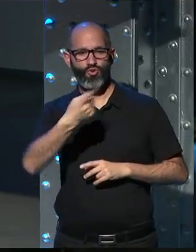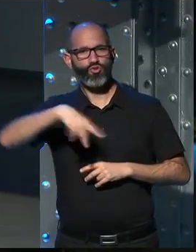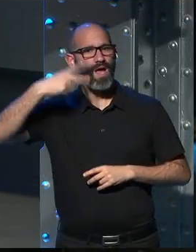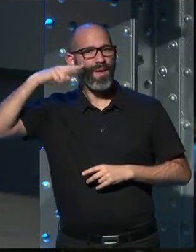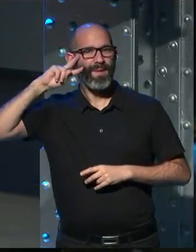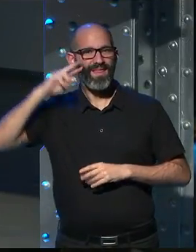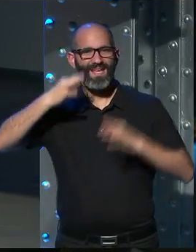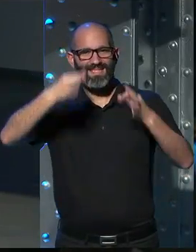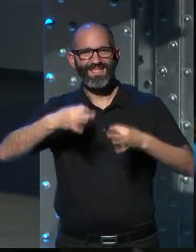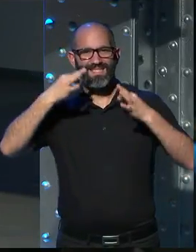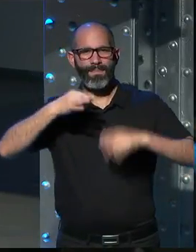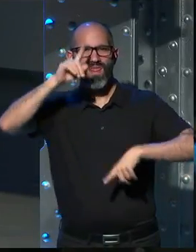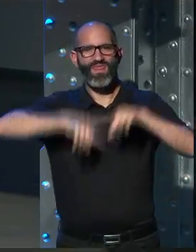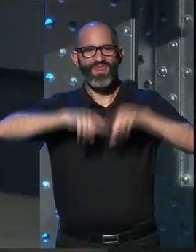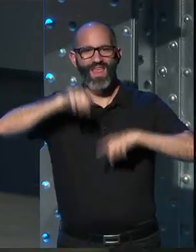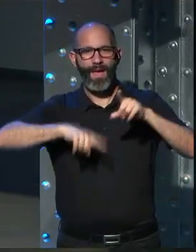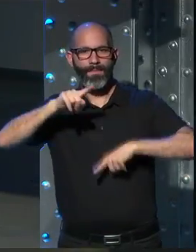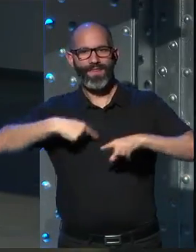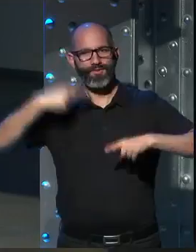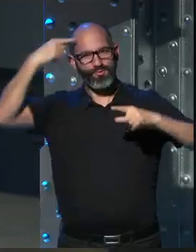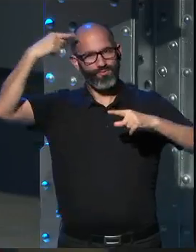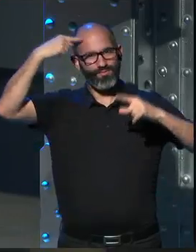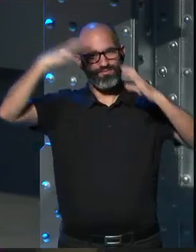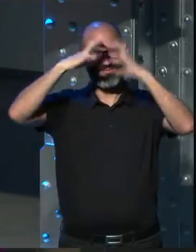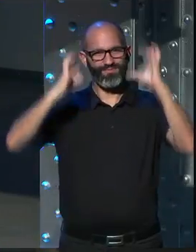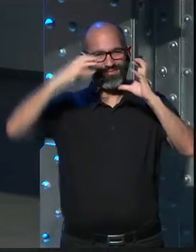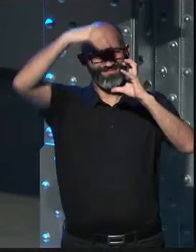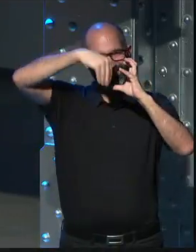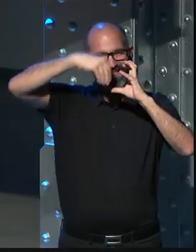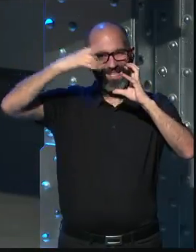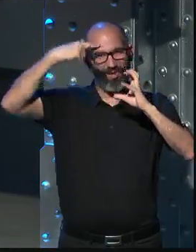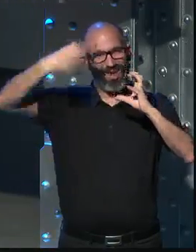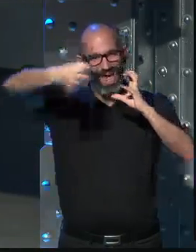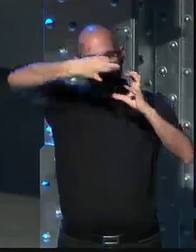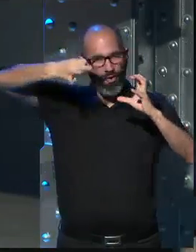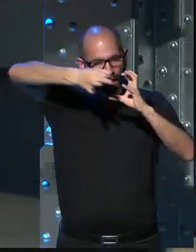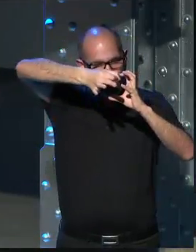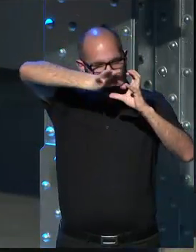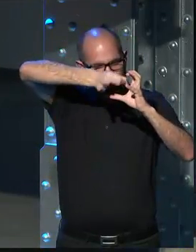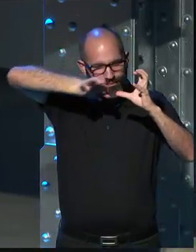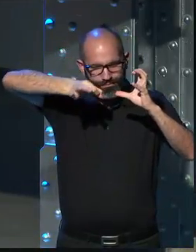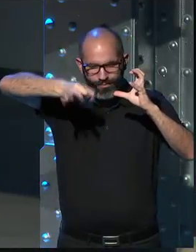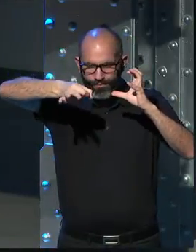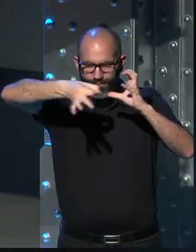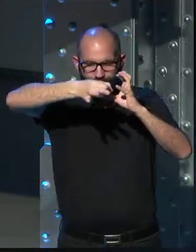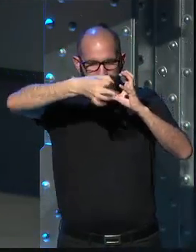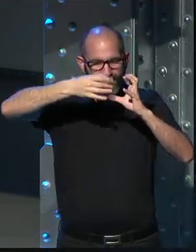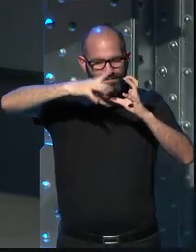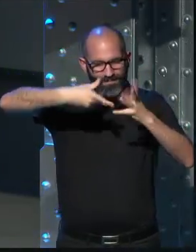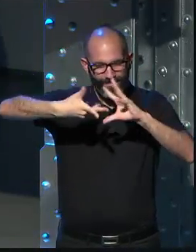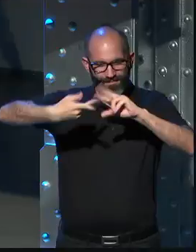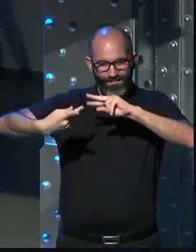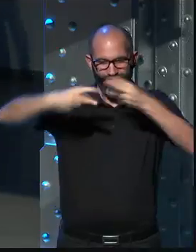siempre está mediada por nuestro hardware y por nuestro software neural. Esto quiere decir que